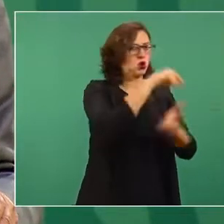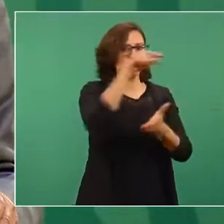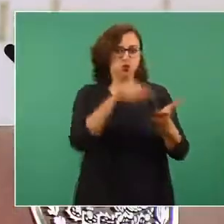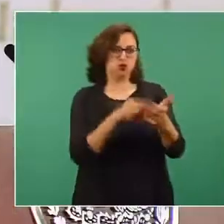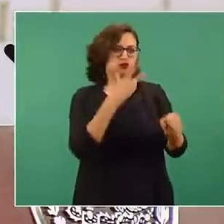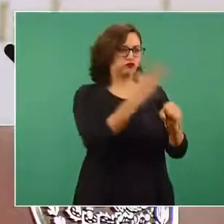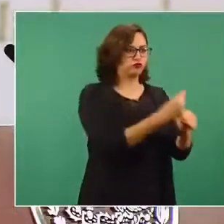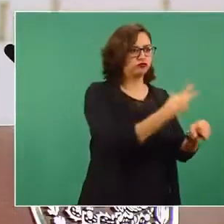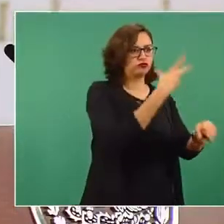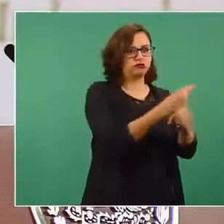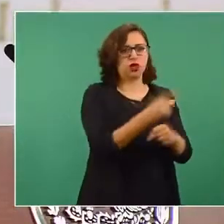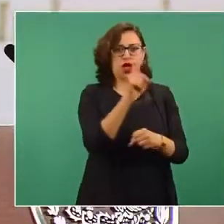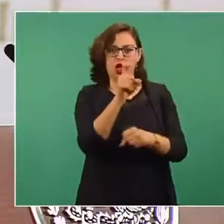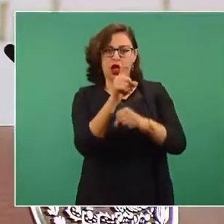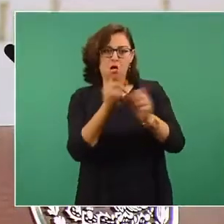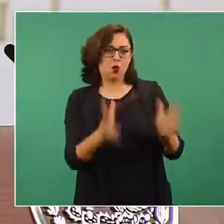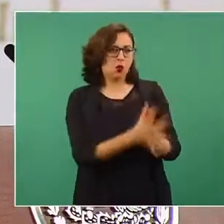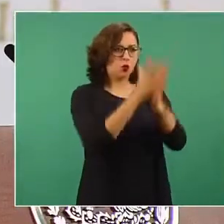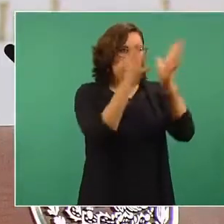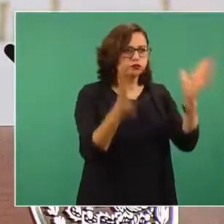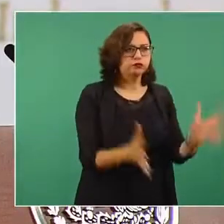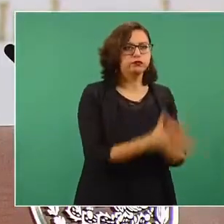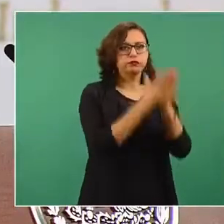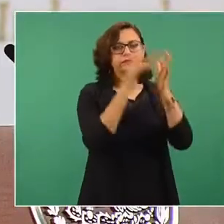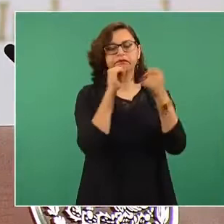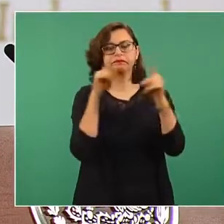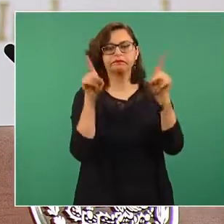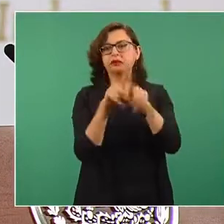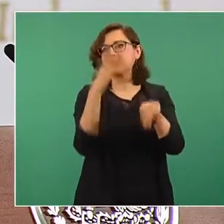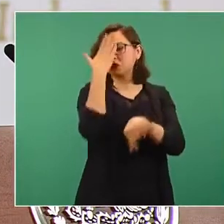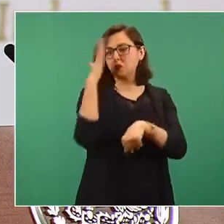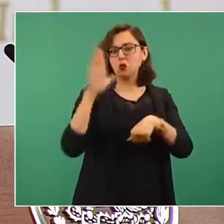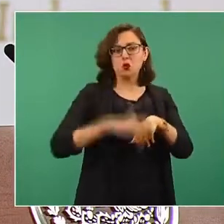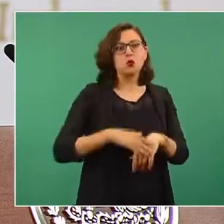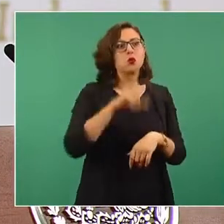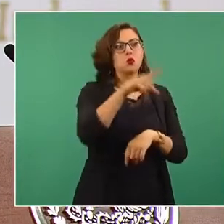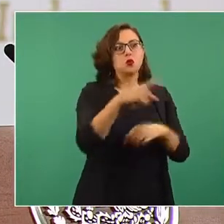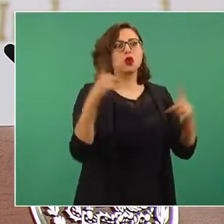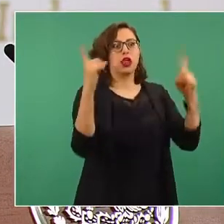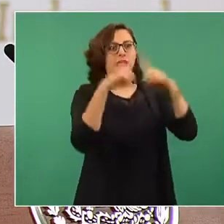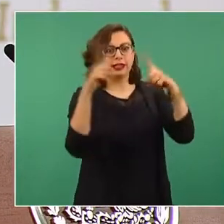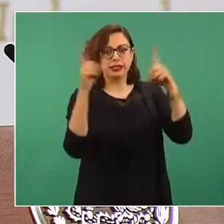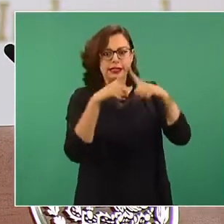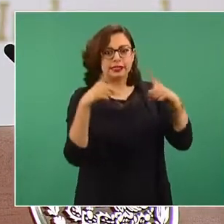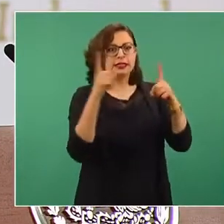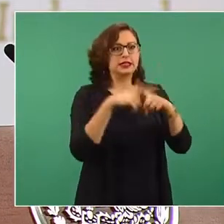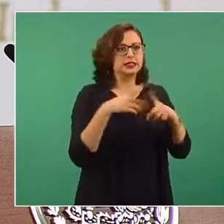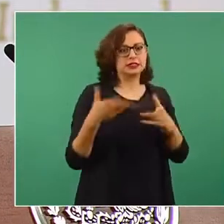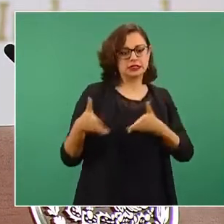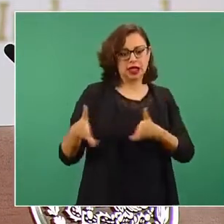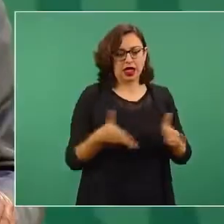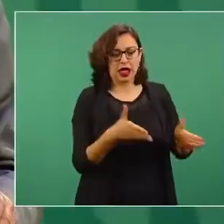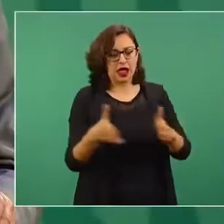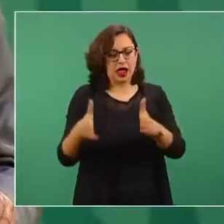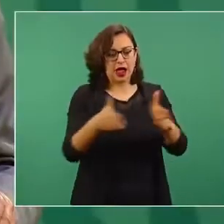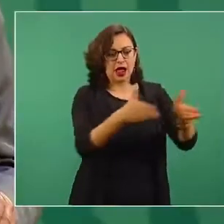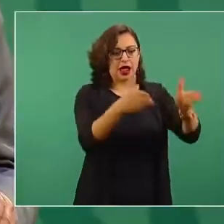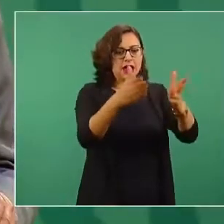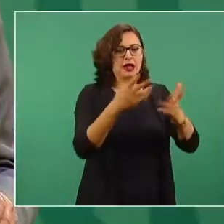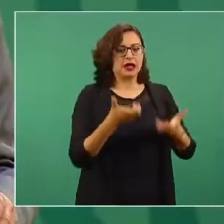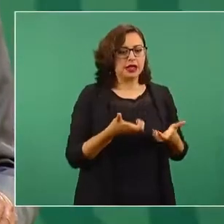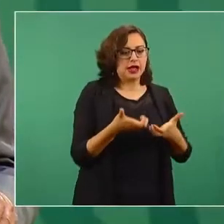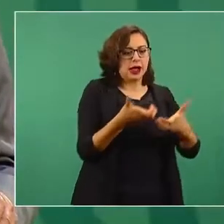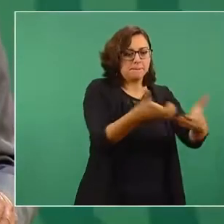las fuentes, los monumentos, la iglesia, las veredas